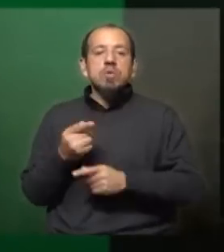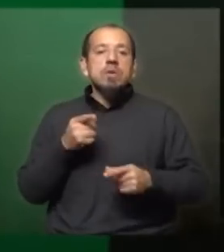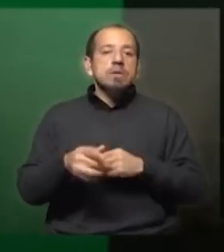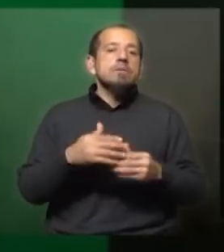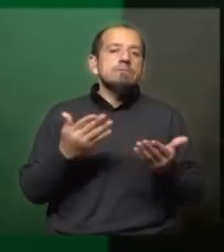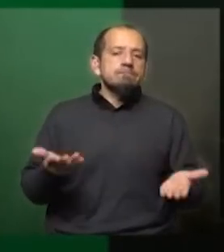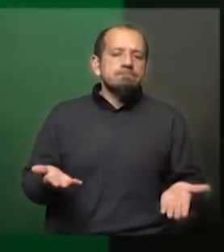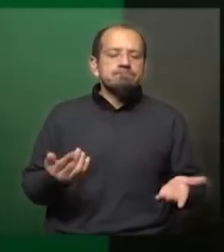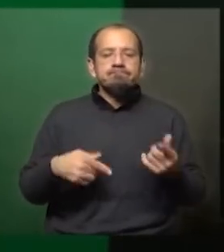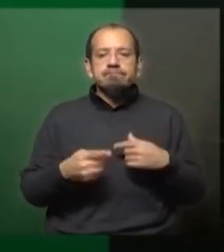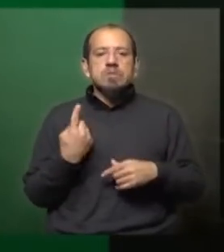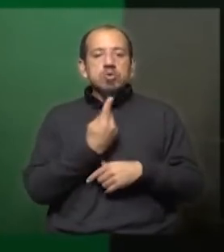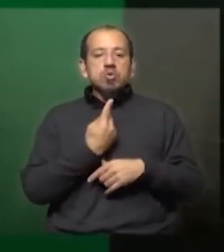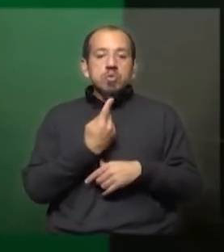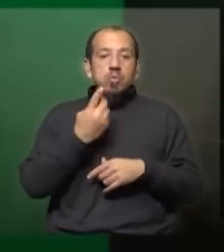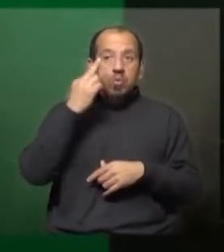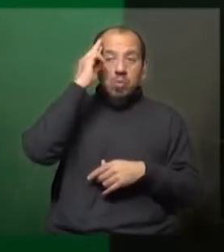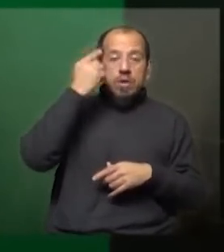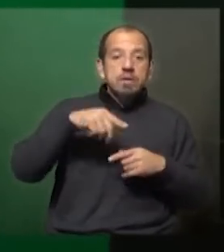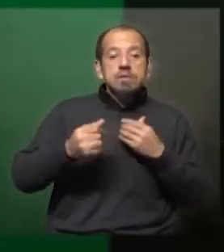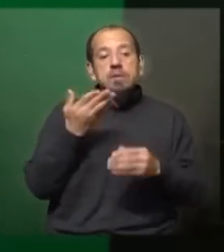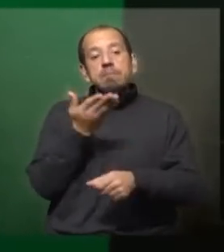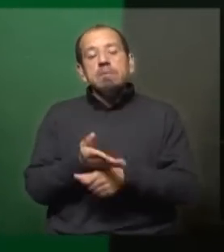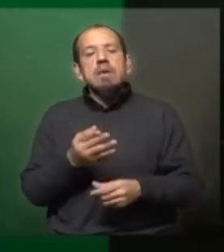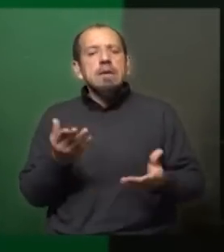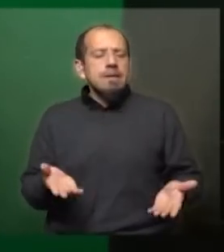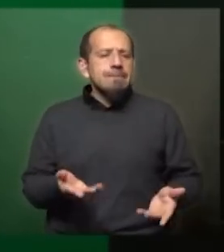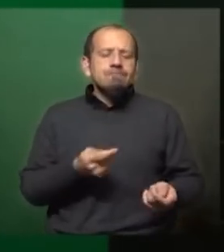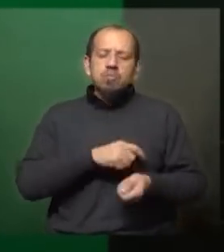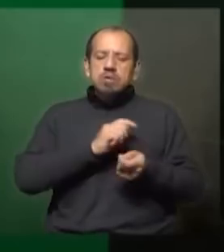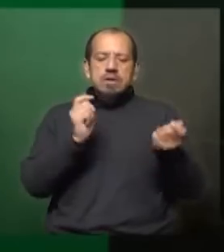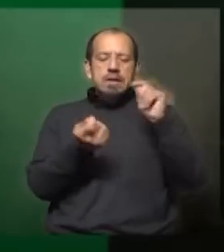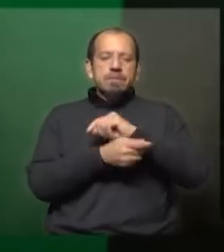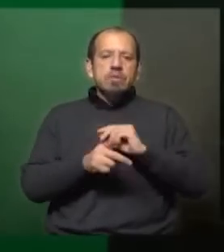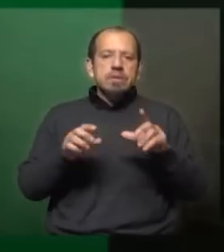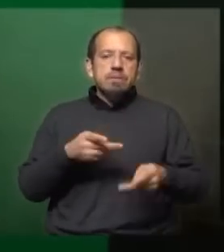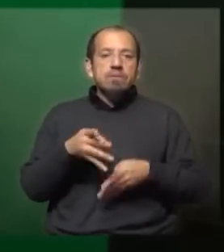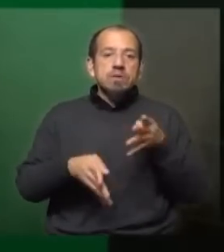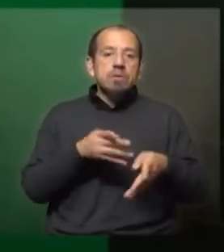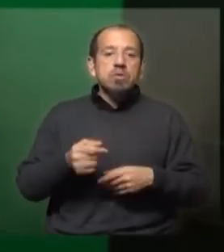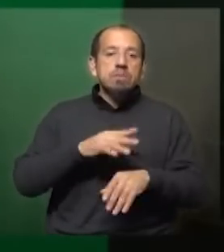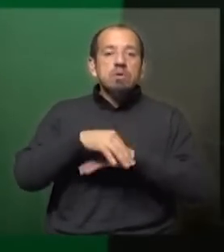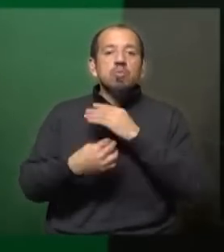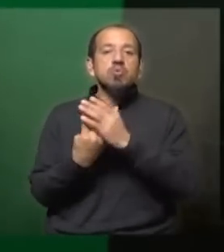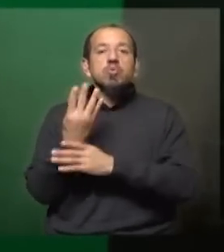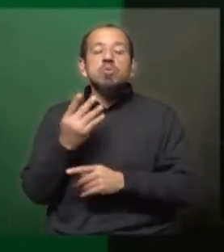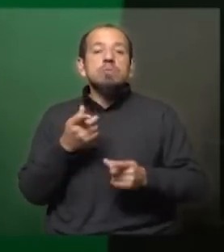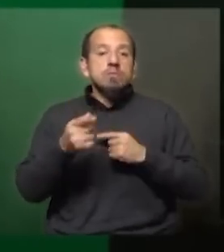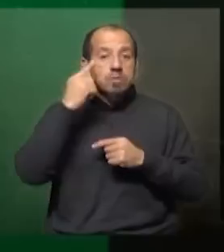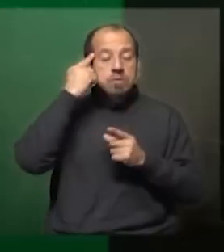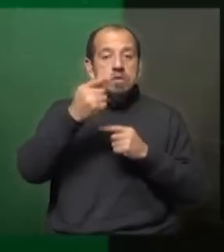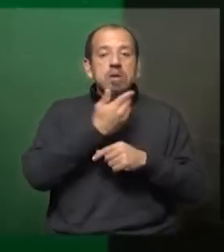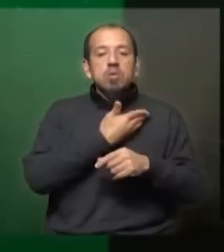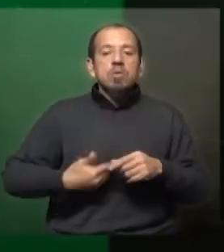manifiesto la posición en solitario de Uruguay que exige una flexibilidad y un cambio de funcionamiento del mercosur para lo que entiende el gobierno